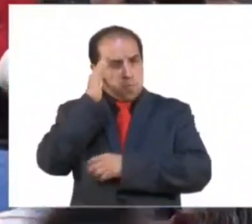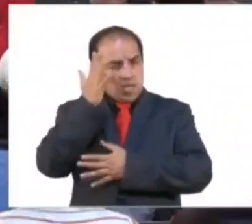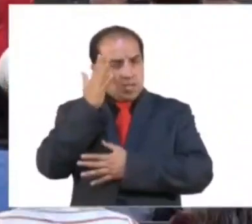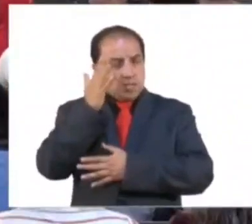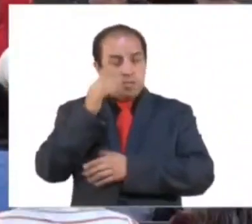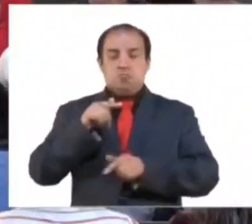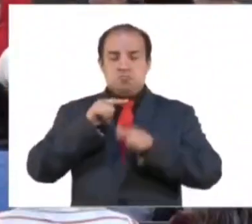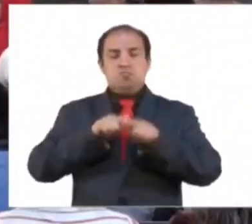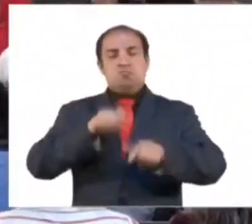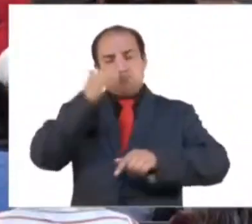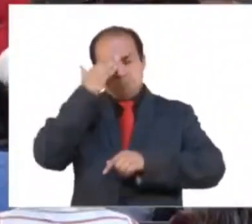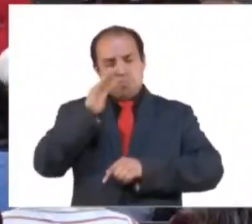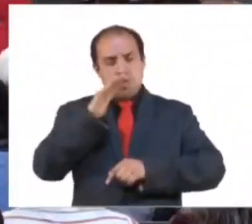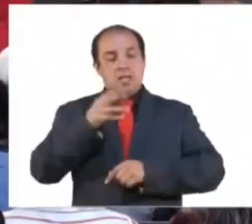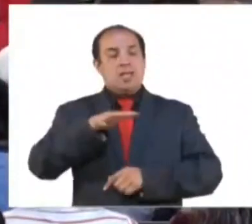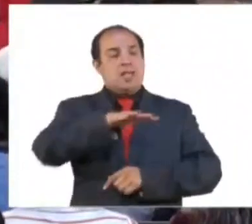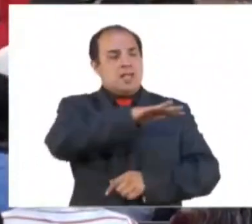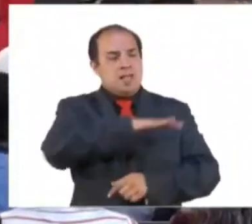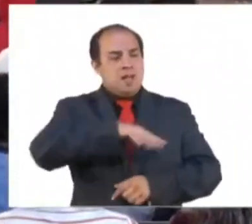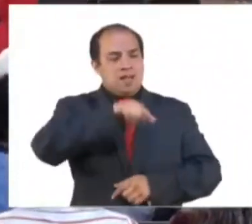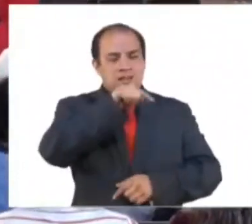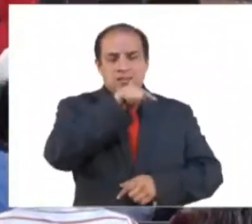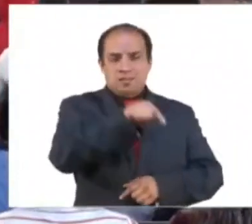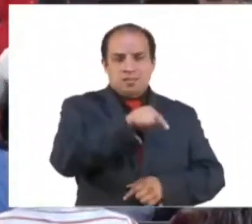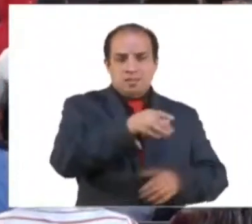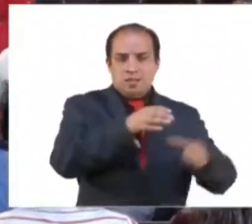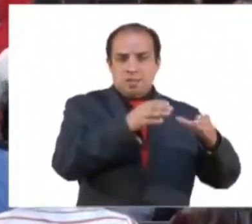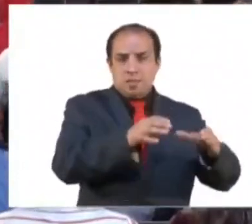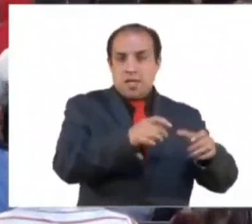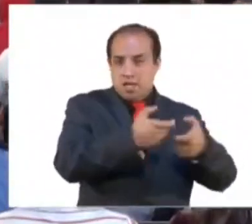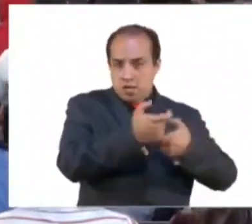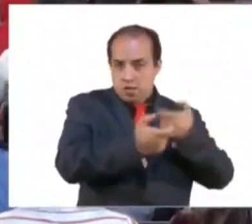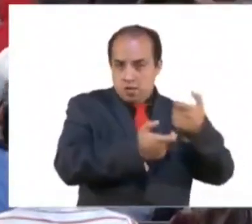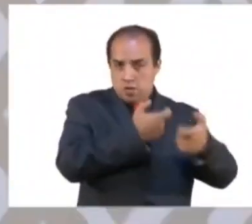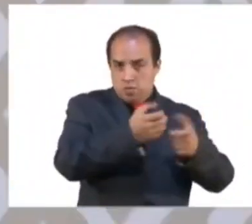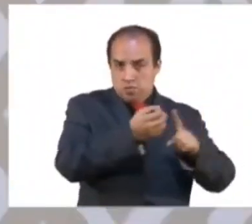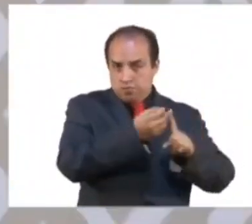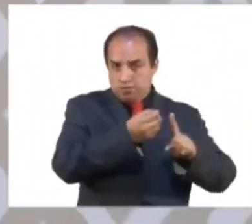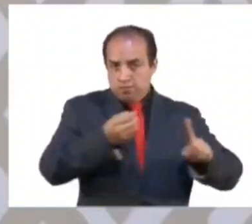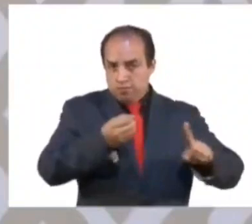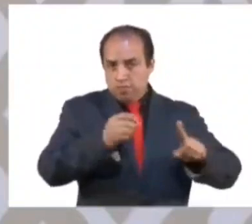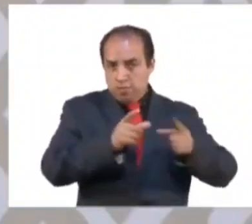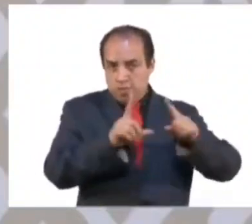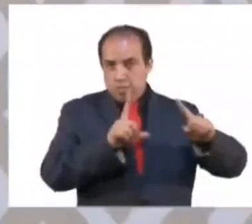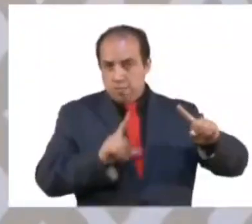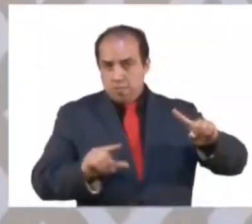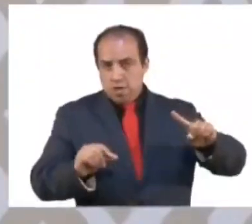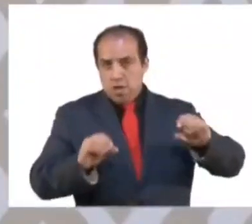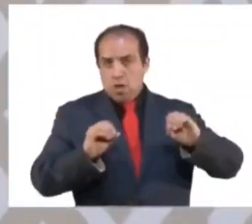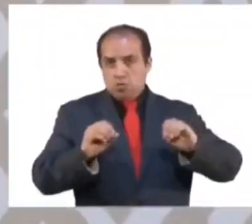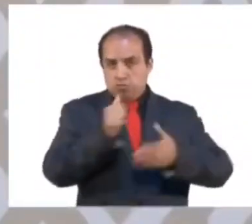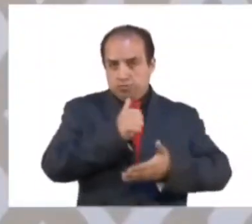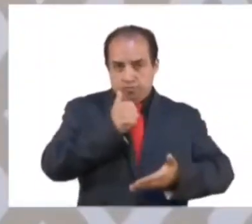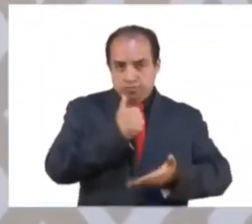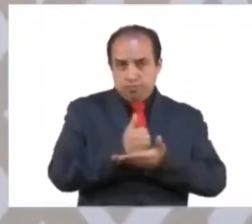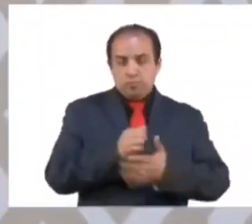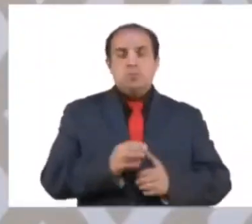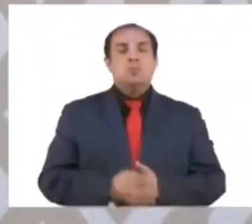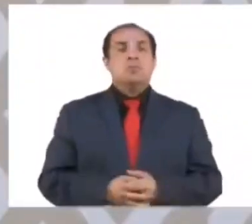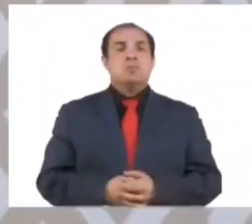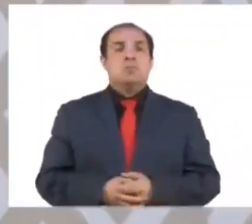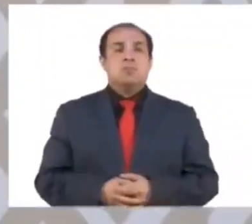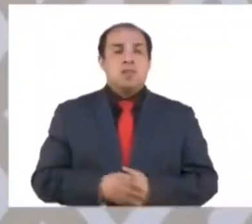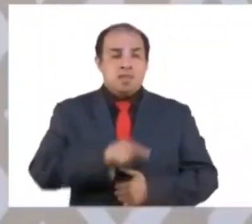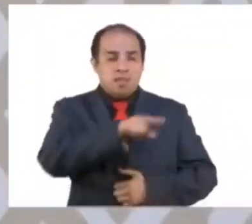muy consciente de que hay un segmento en la economía, en la estructura económica de nuestro país y de la ciudad, que